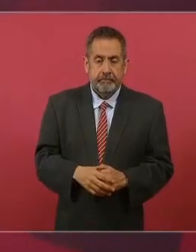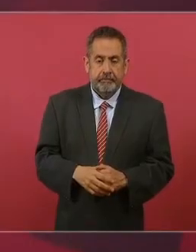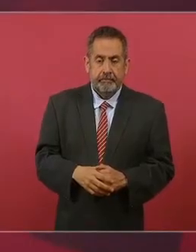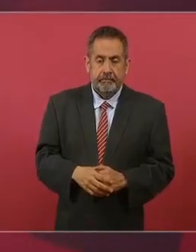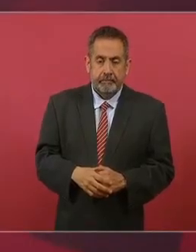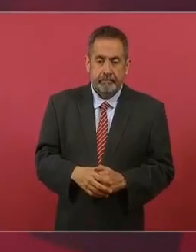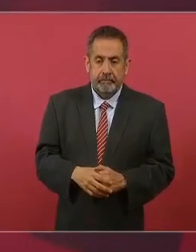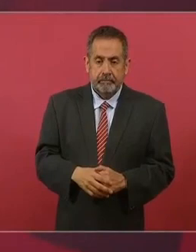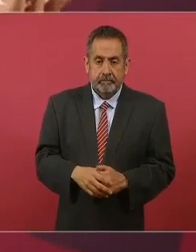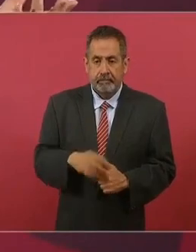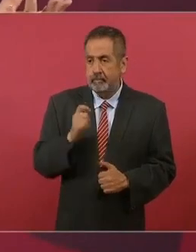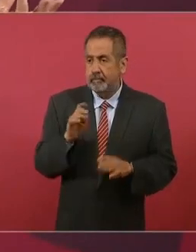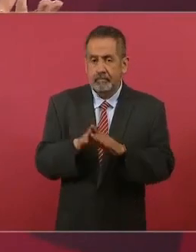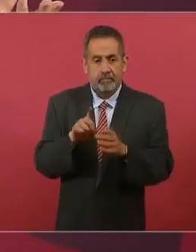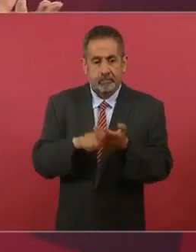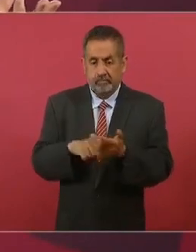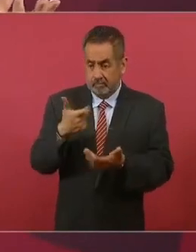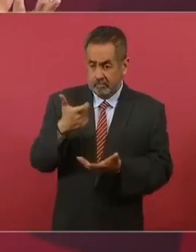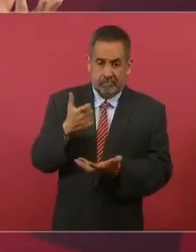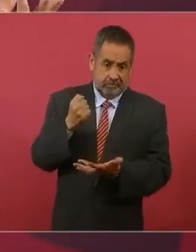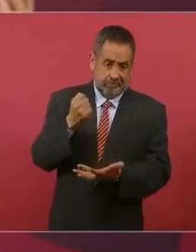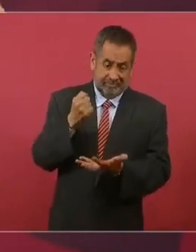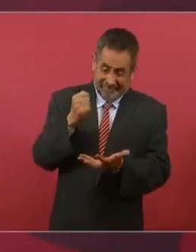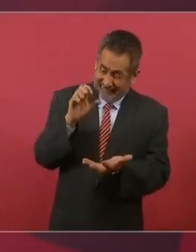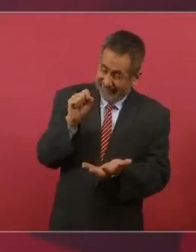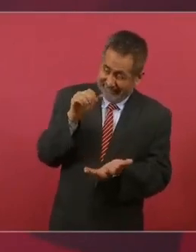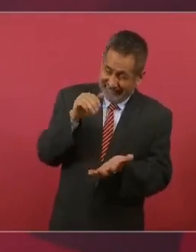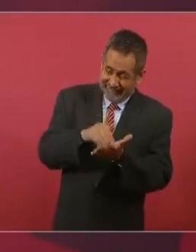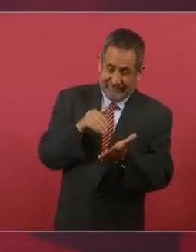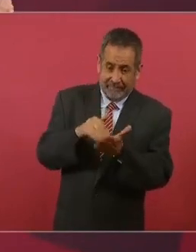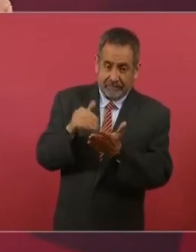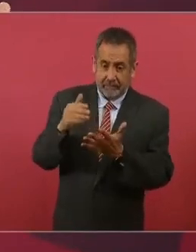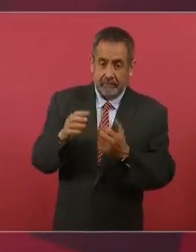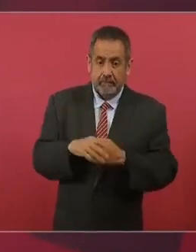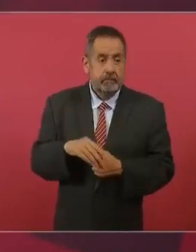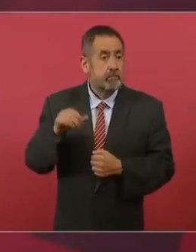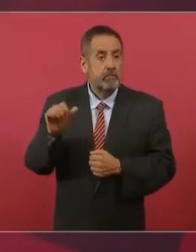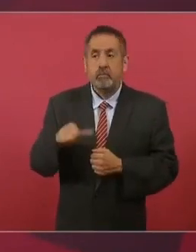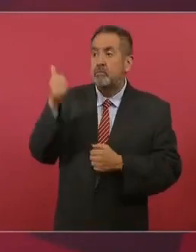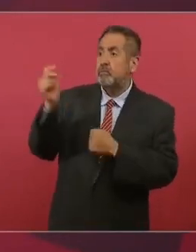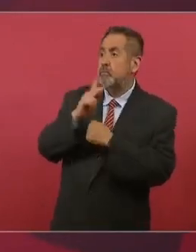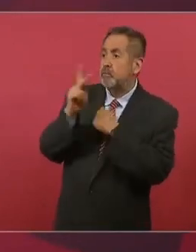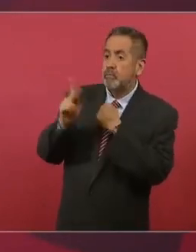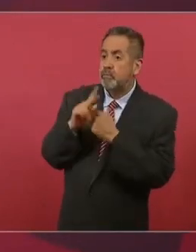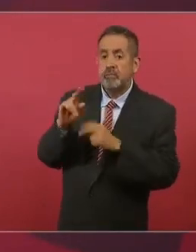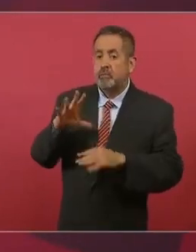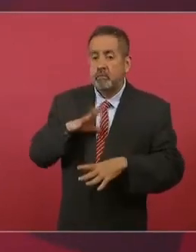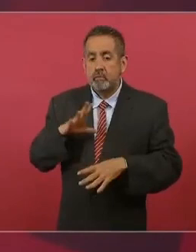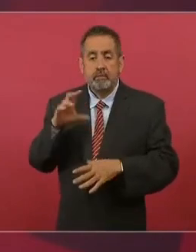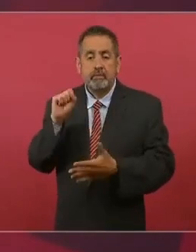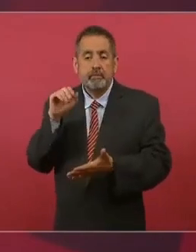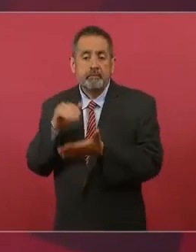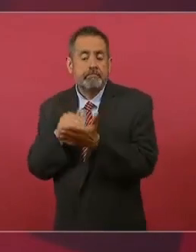pues es el tamaño de la economía de muchos países en el mundo.